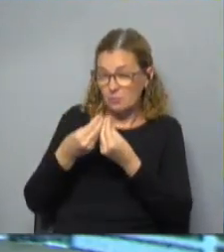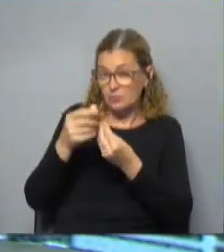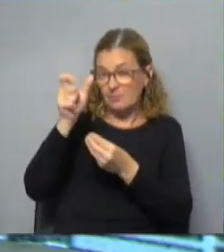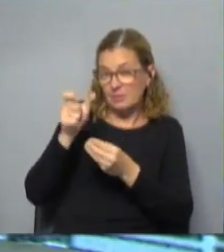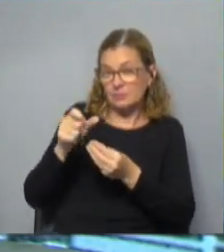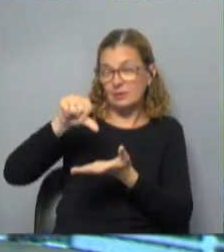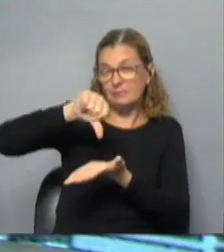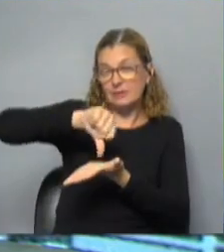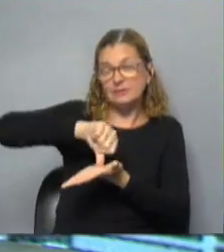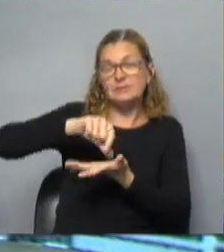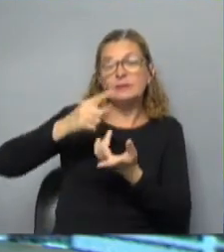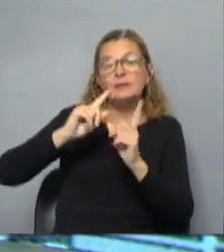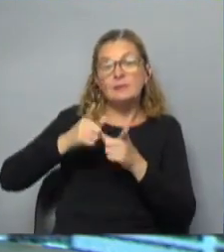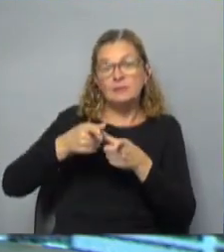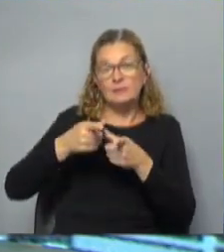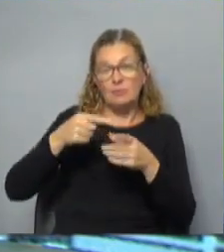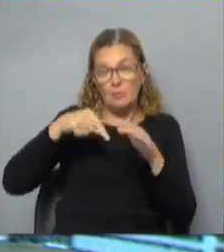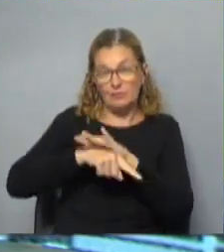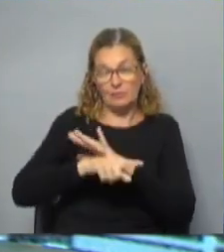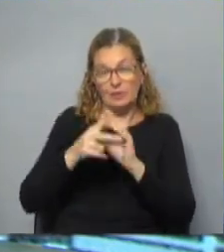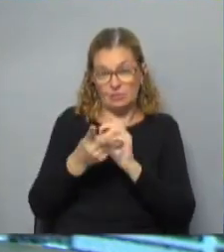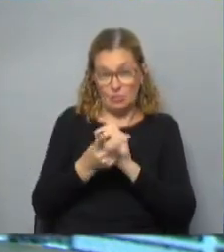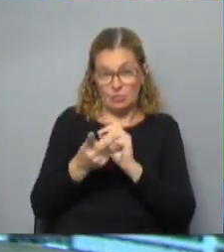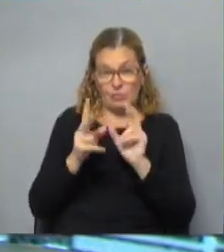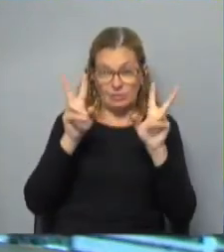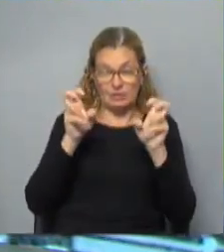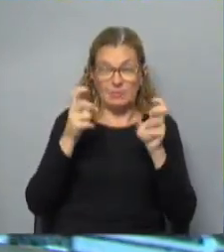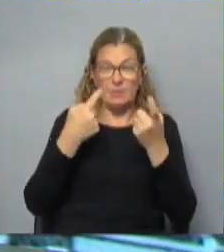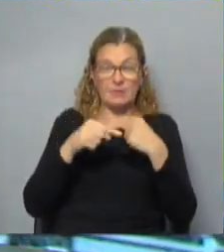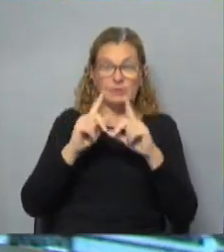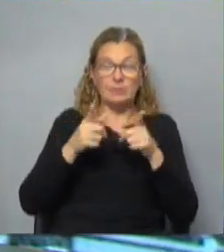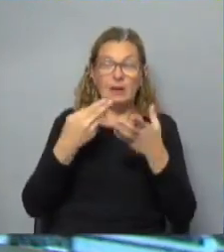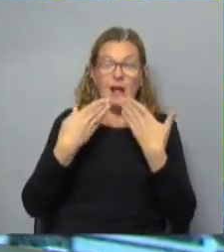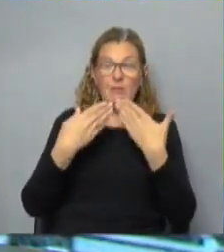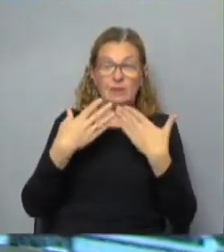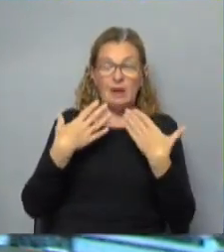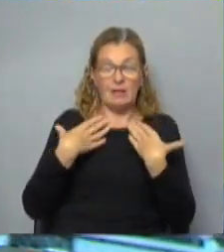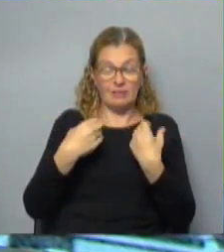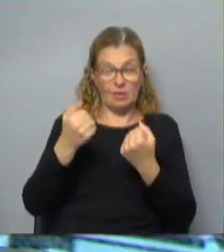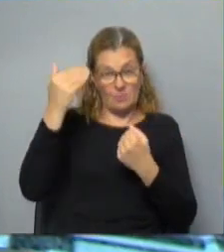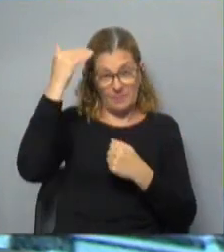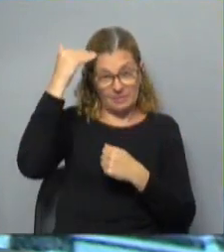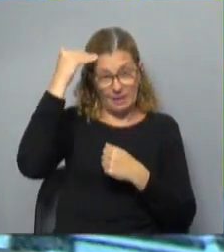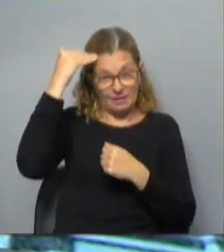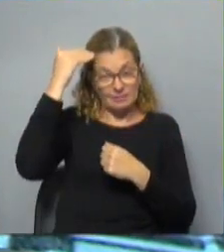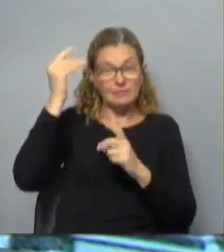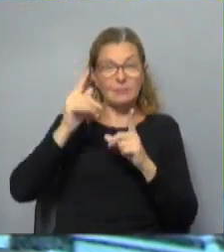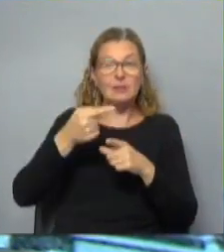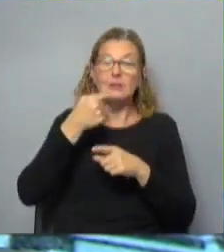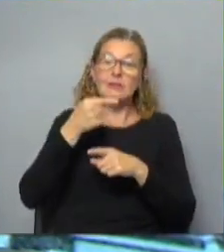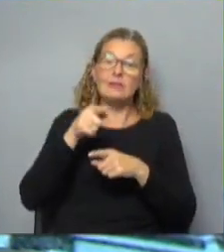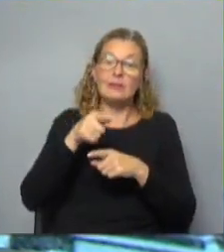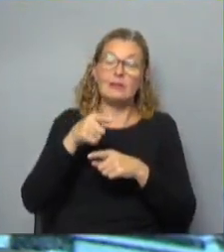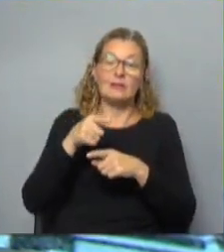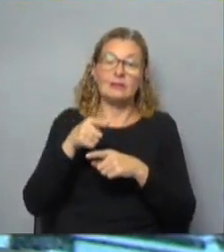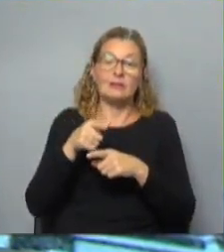nuestro país pero también vamos a profundizar sobre eso pero también hablan sobre por ejemplo la salud en ese sentido alertan que la